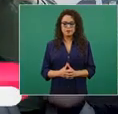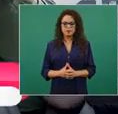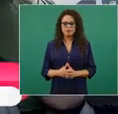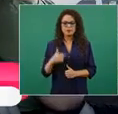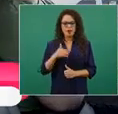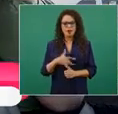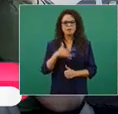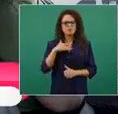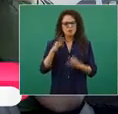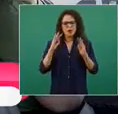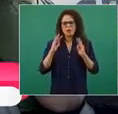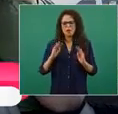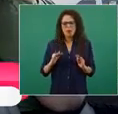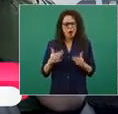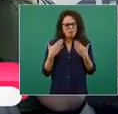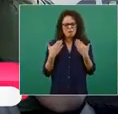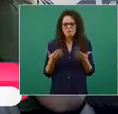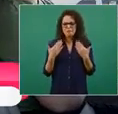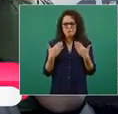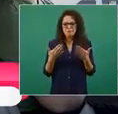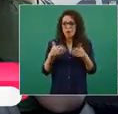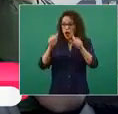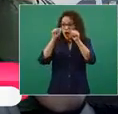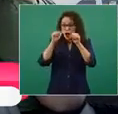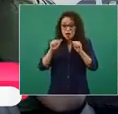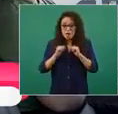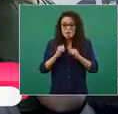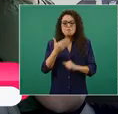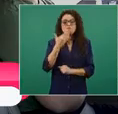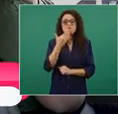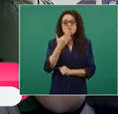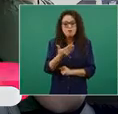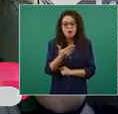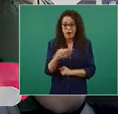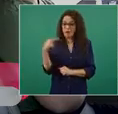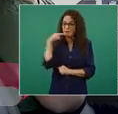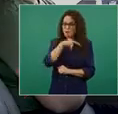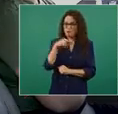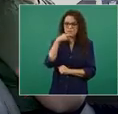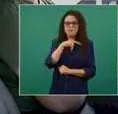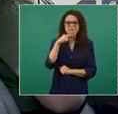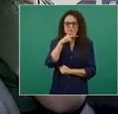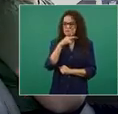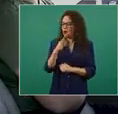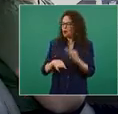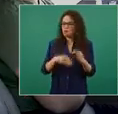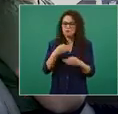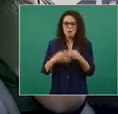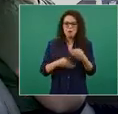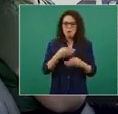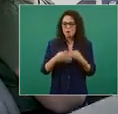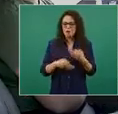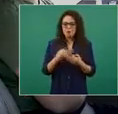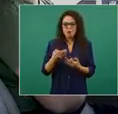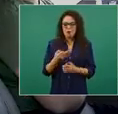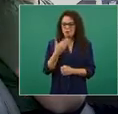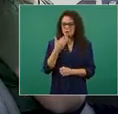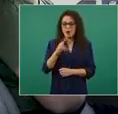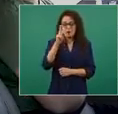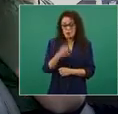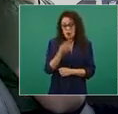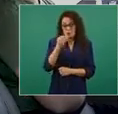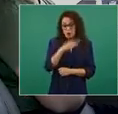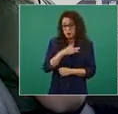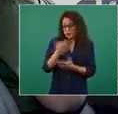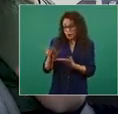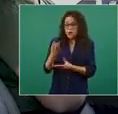Tranquilo, todo muy bien, muy buena atención y muy rápido. Y pues todo, uno felicitando y